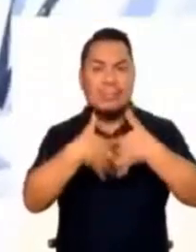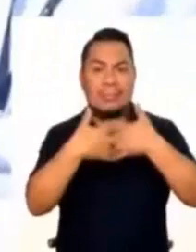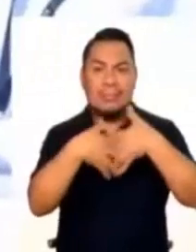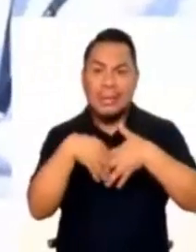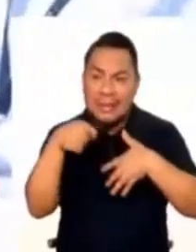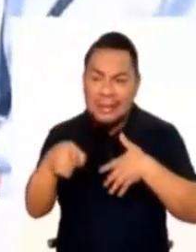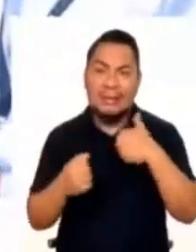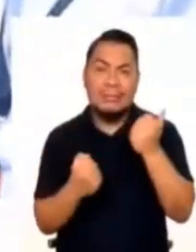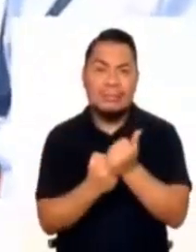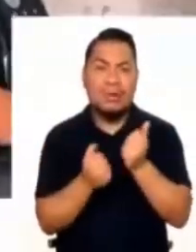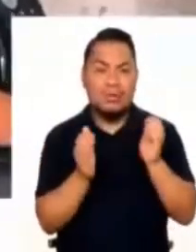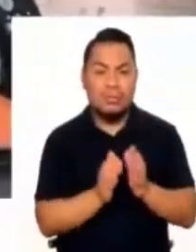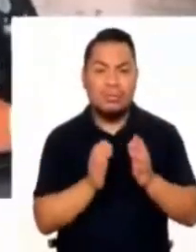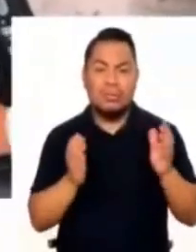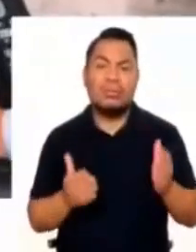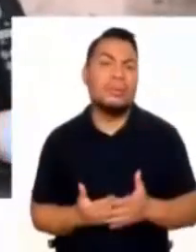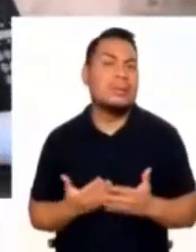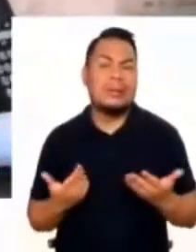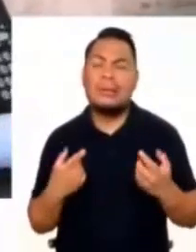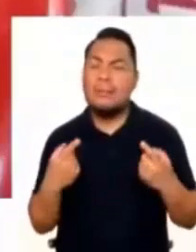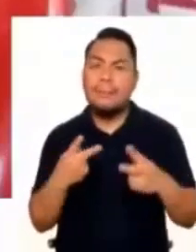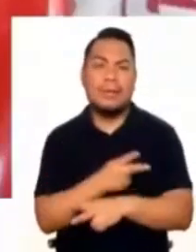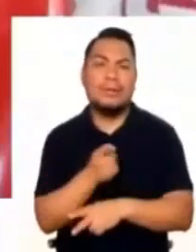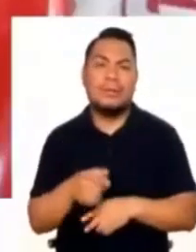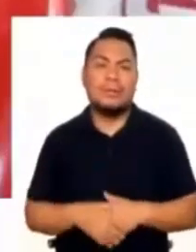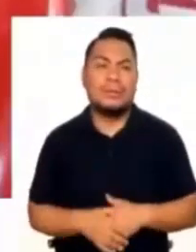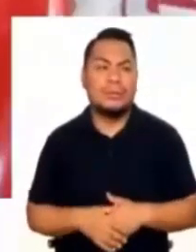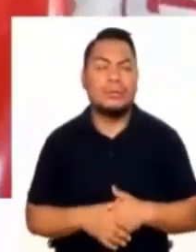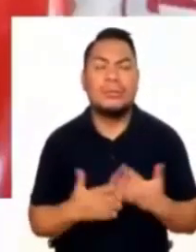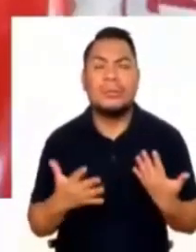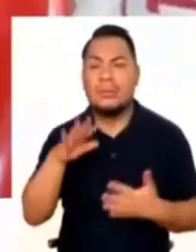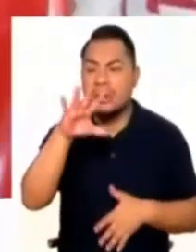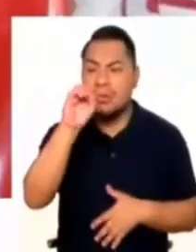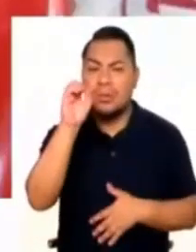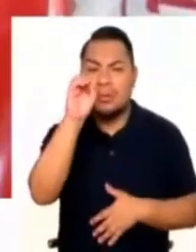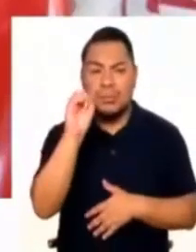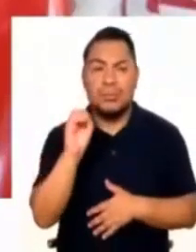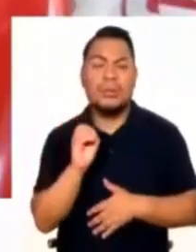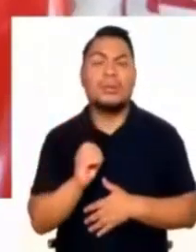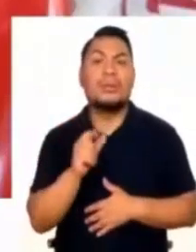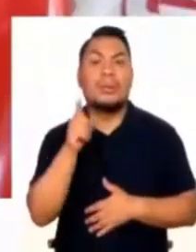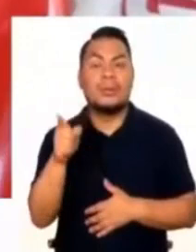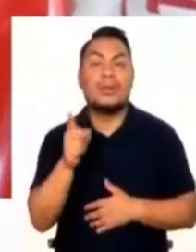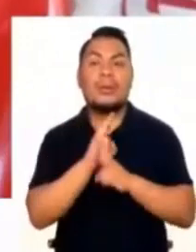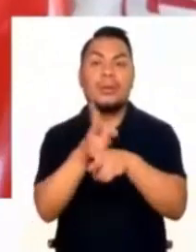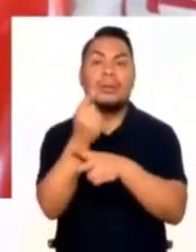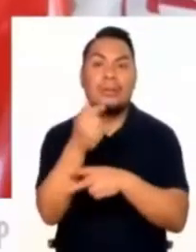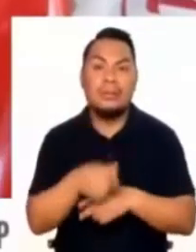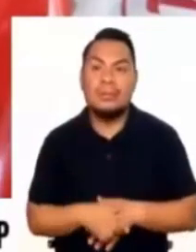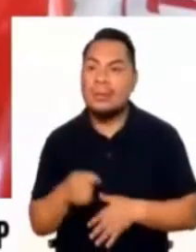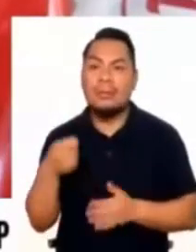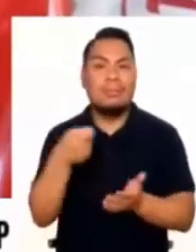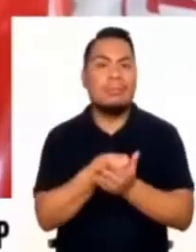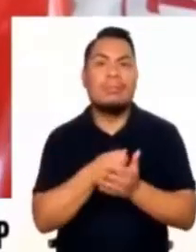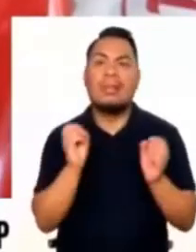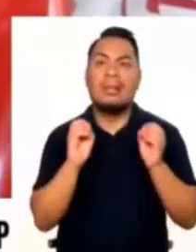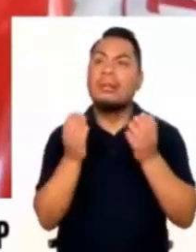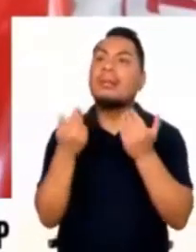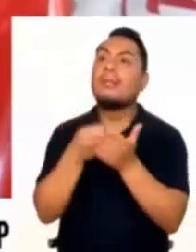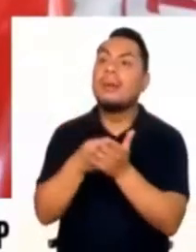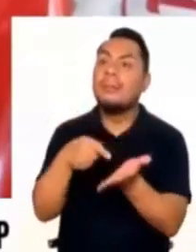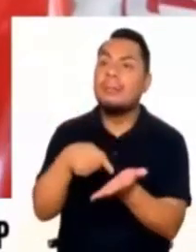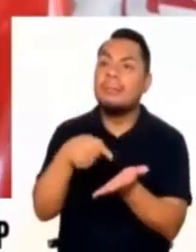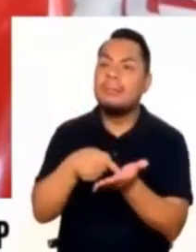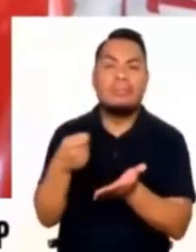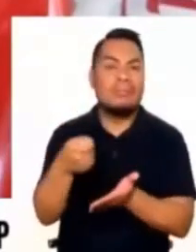pequeñas empresas, va más allá. El 50% de los créditos no están siendo pagados, ¿no? No están